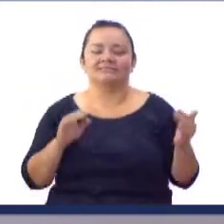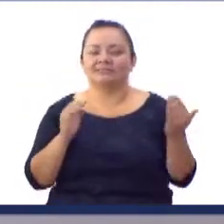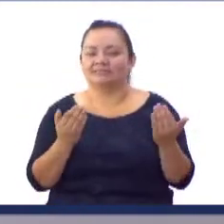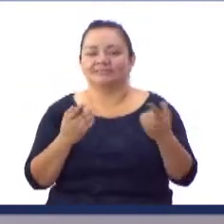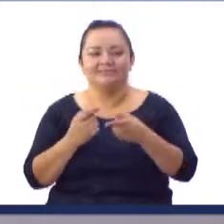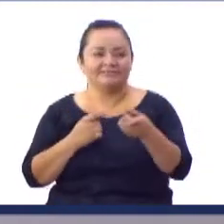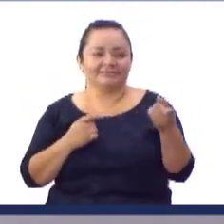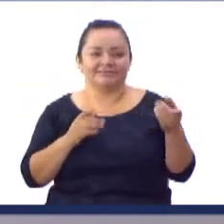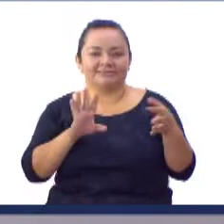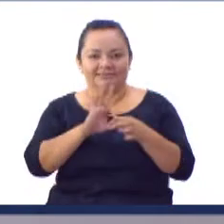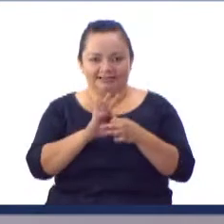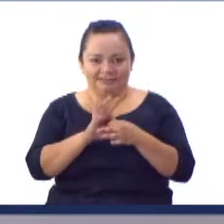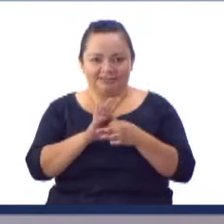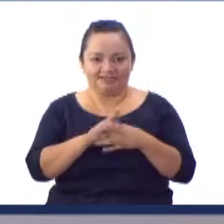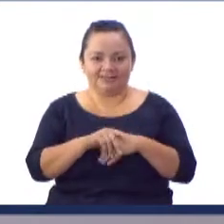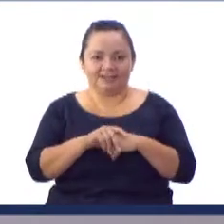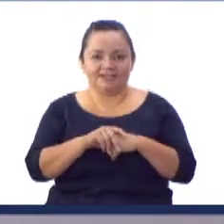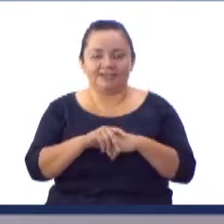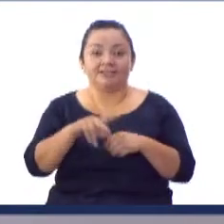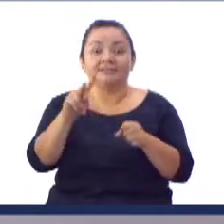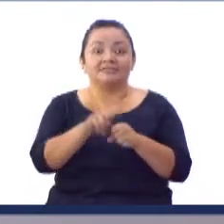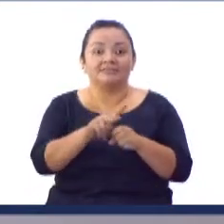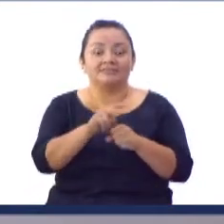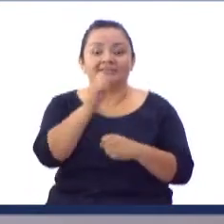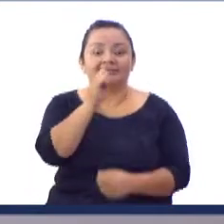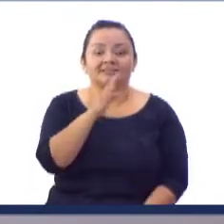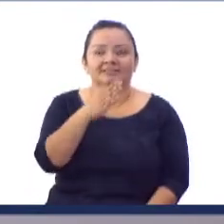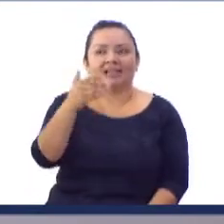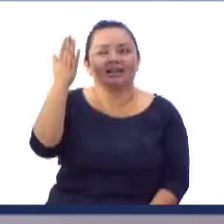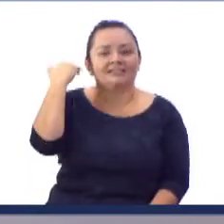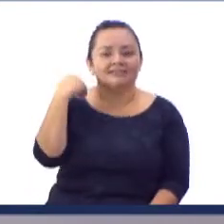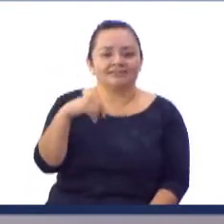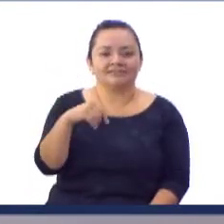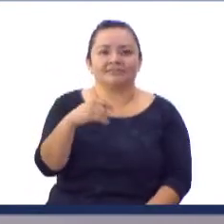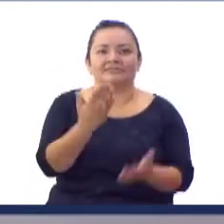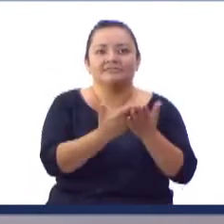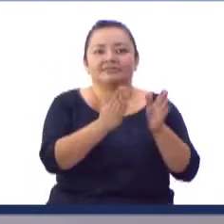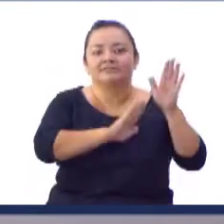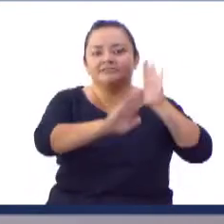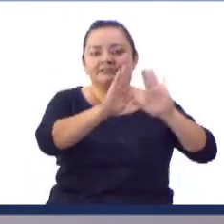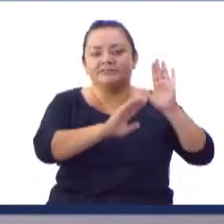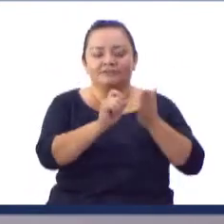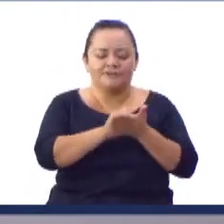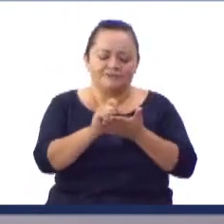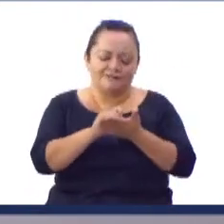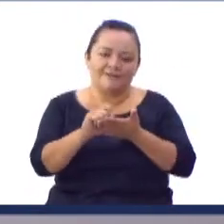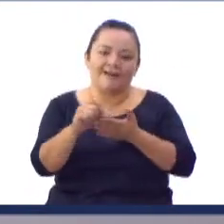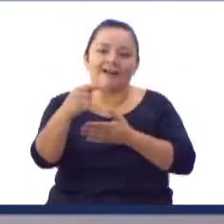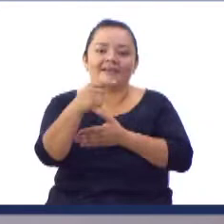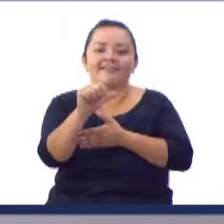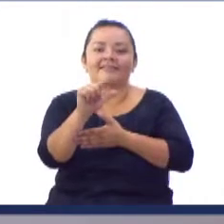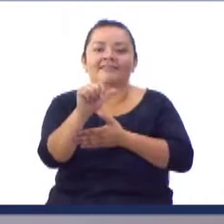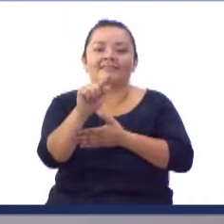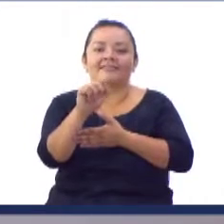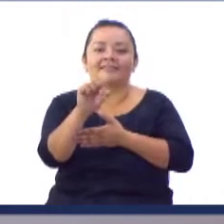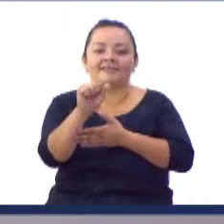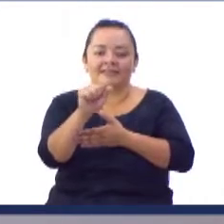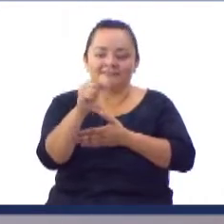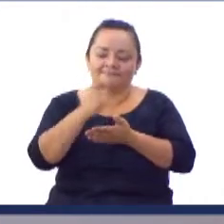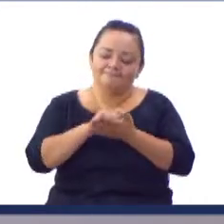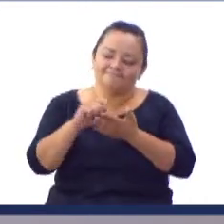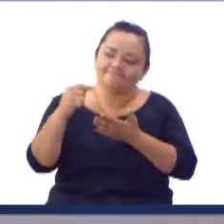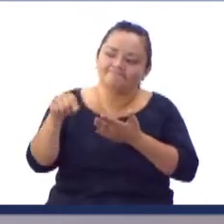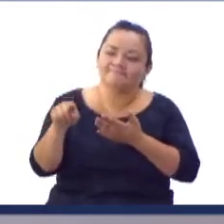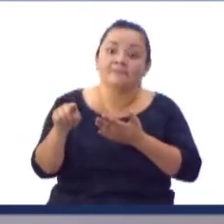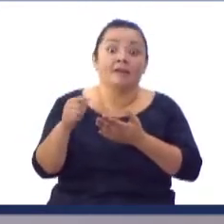mismos el apóstol pablo cuando estaba ya en gálatas dice la porción de que él tuvo que pelearse